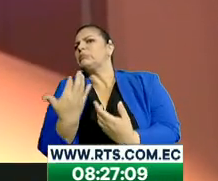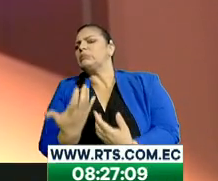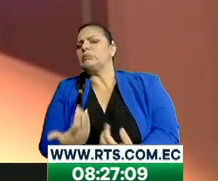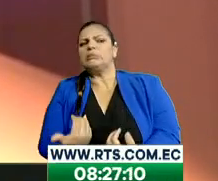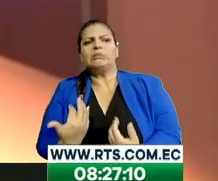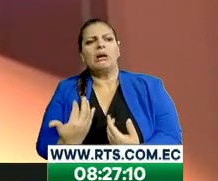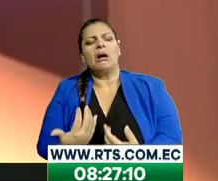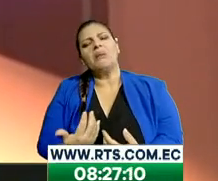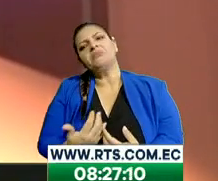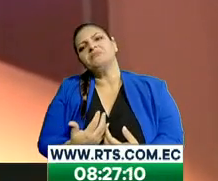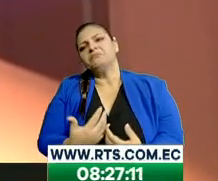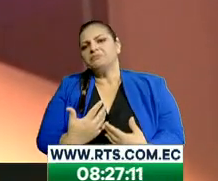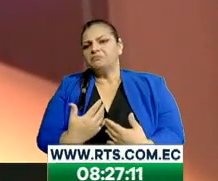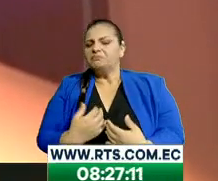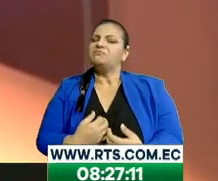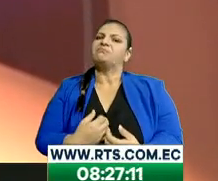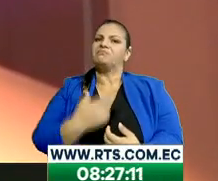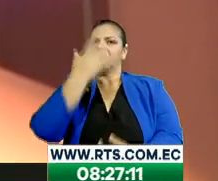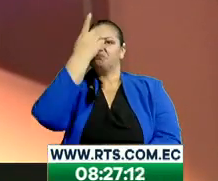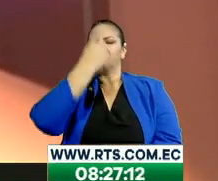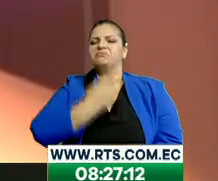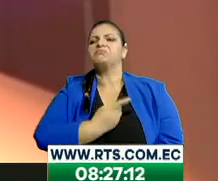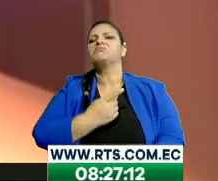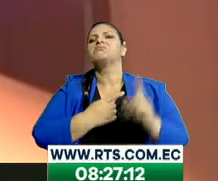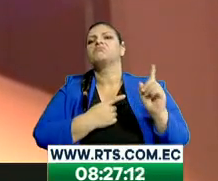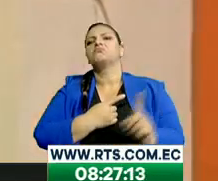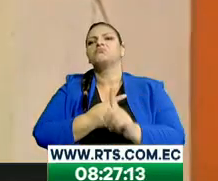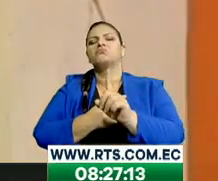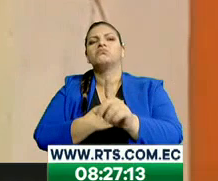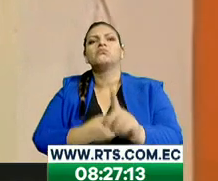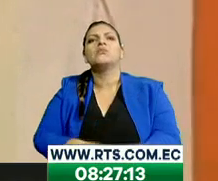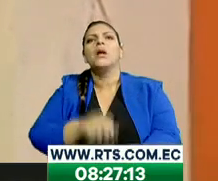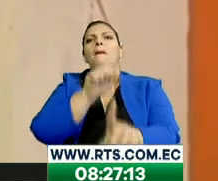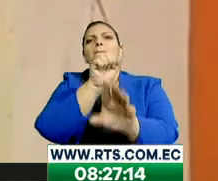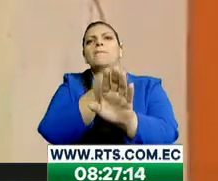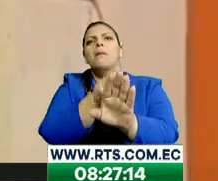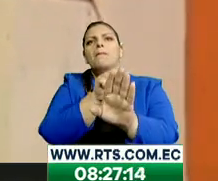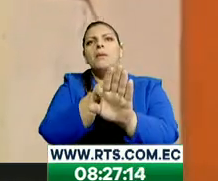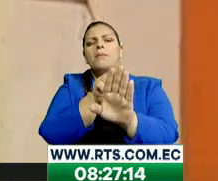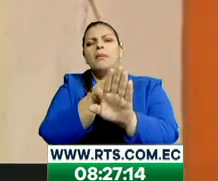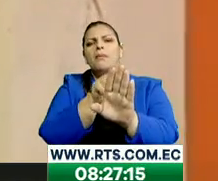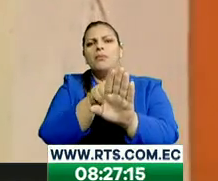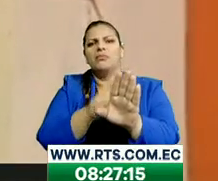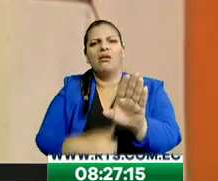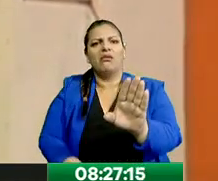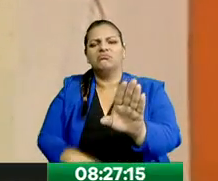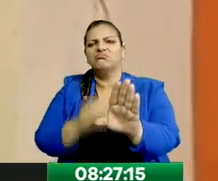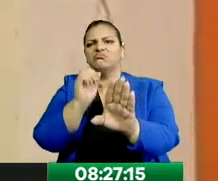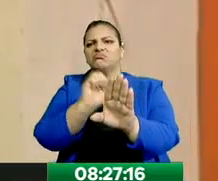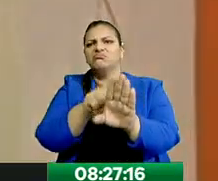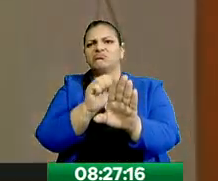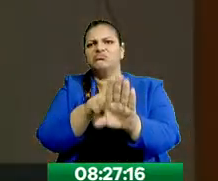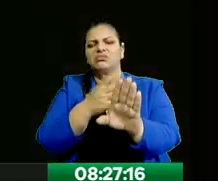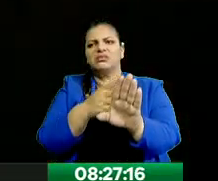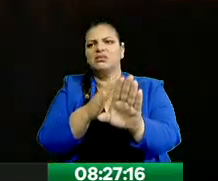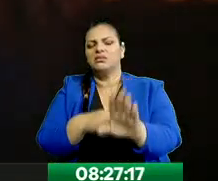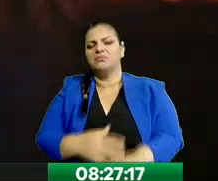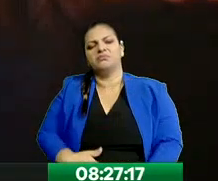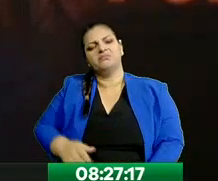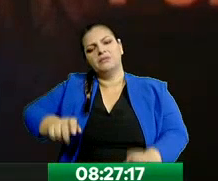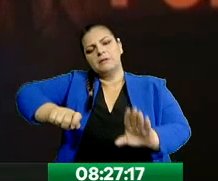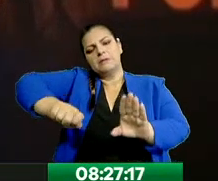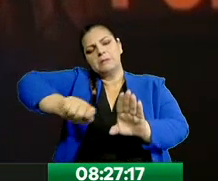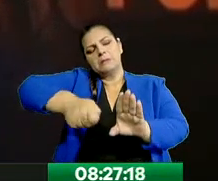habían fallecido a consecuencia de varias heridas producidas por un arma blanca, un cuchillo de cocina.